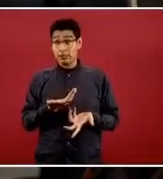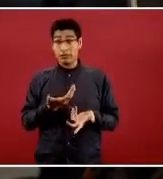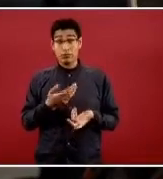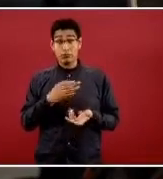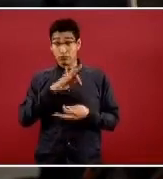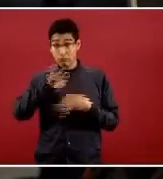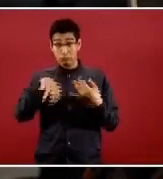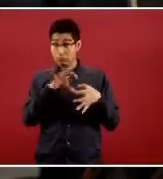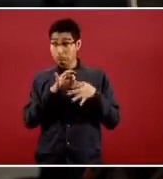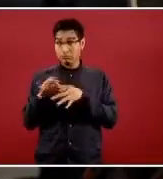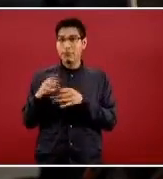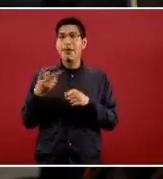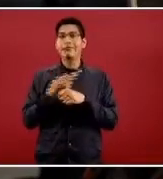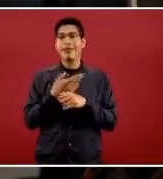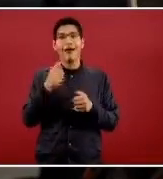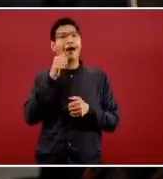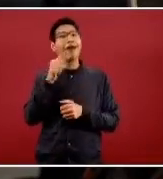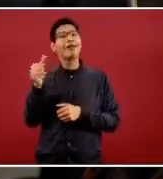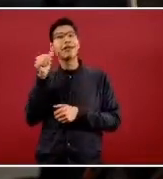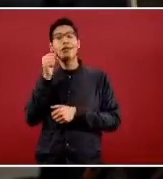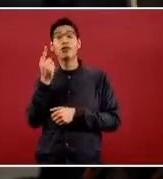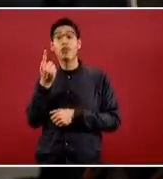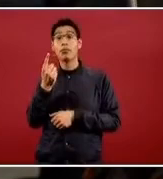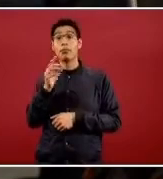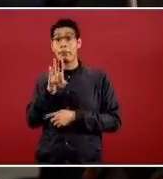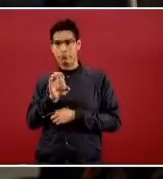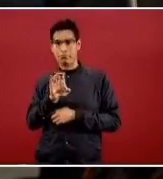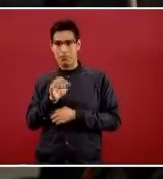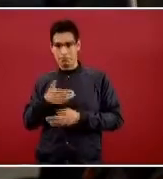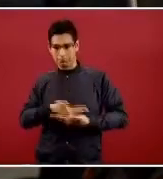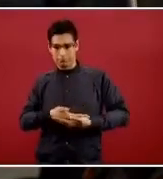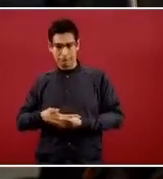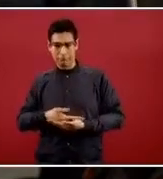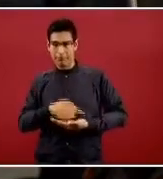ayer, tenemos entendido, un bebé de meses de nacido fue trasladado